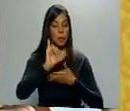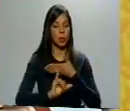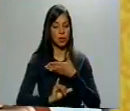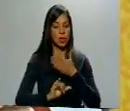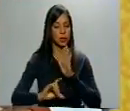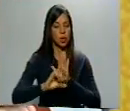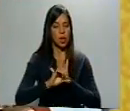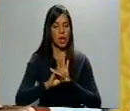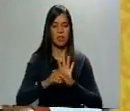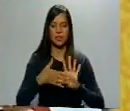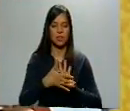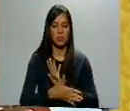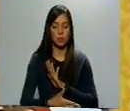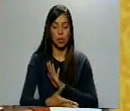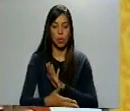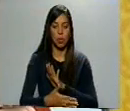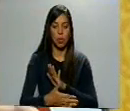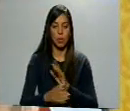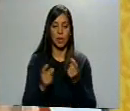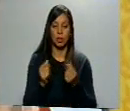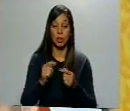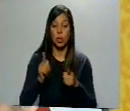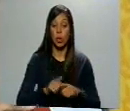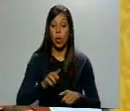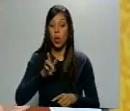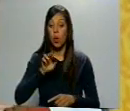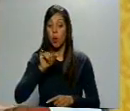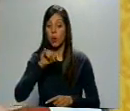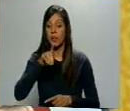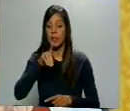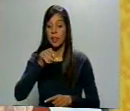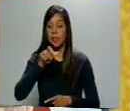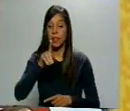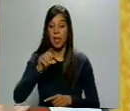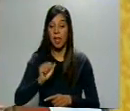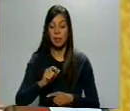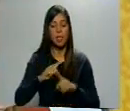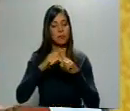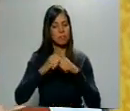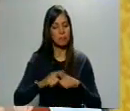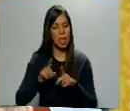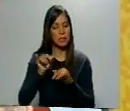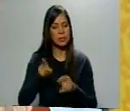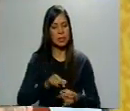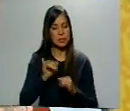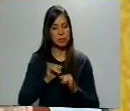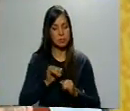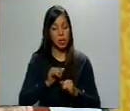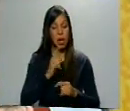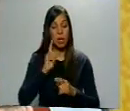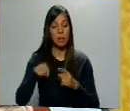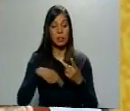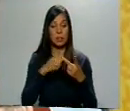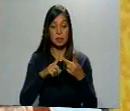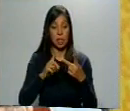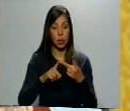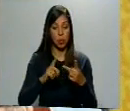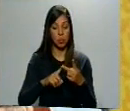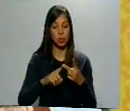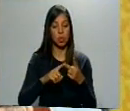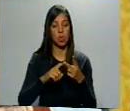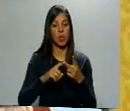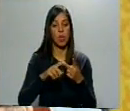de ley sobre la unidad tributaria sancionatoria. De segundo, el decreto constituyente para